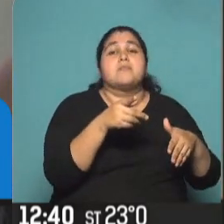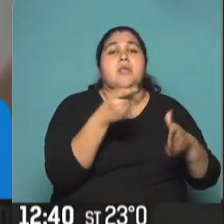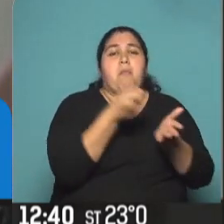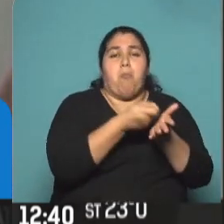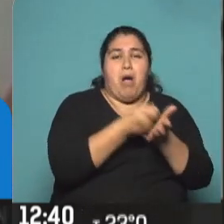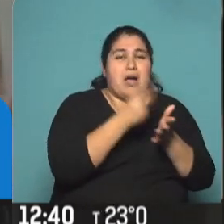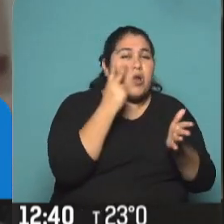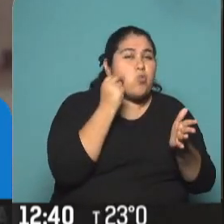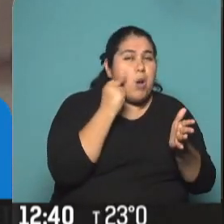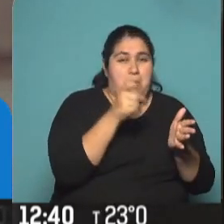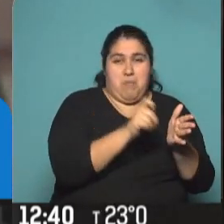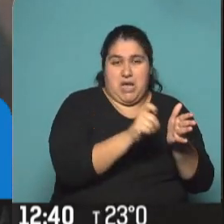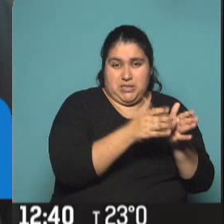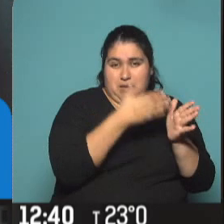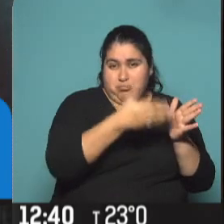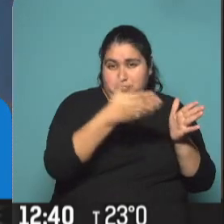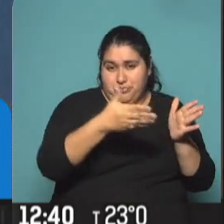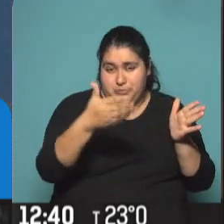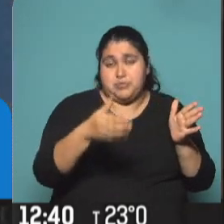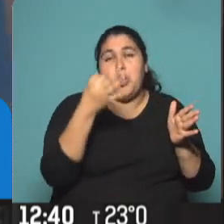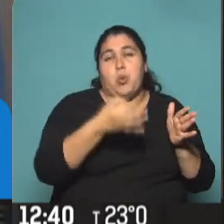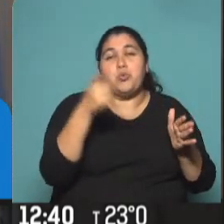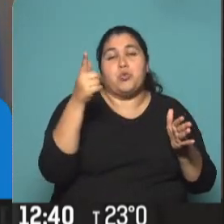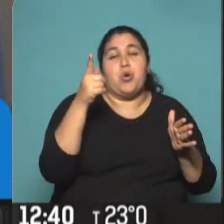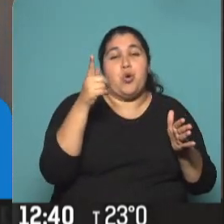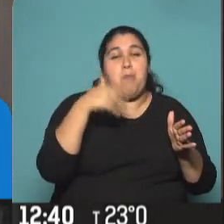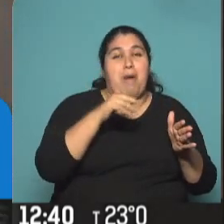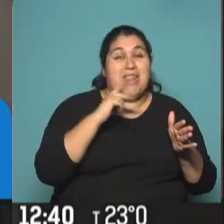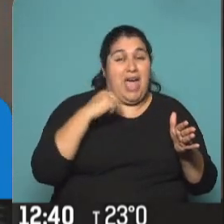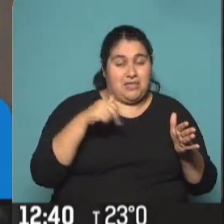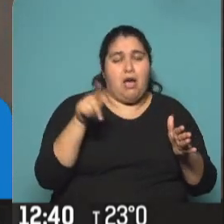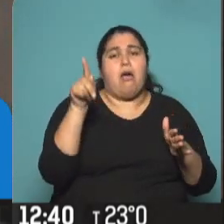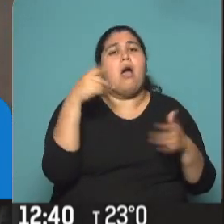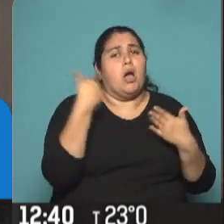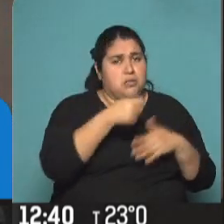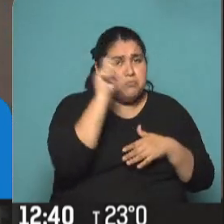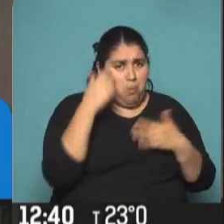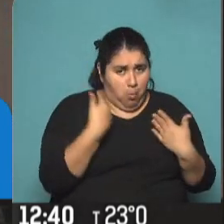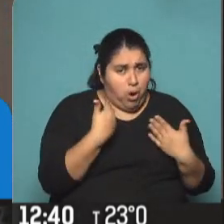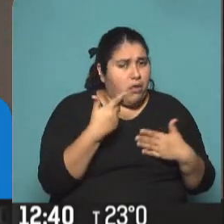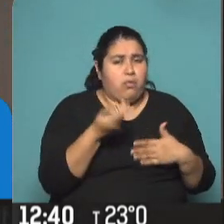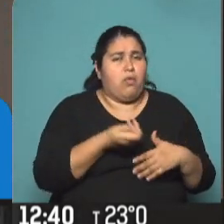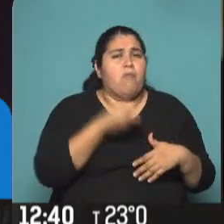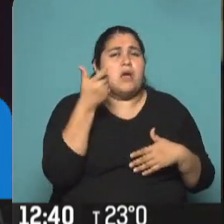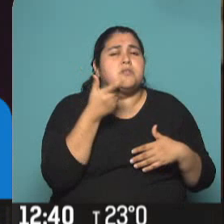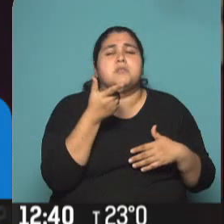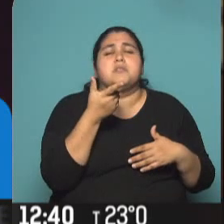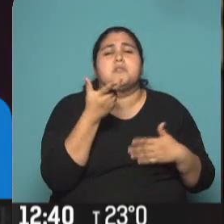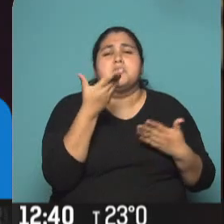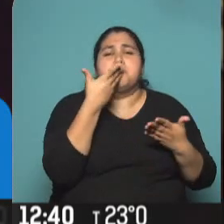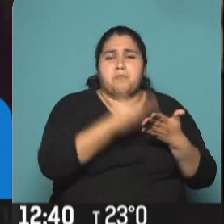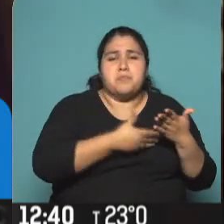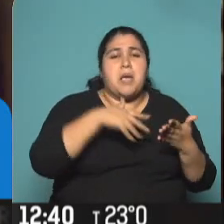nueve mensualidades en el caso de mariana podéis hacerlo es un formulario que es el